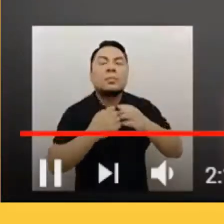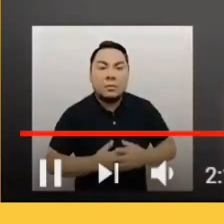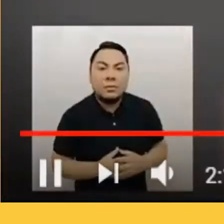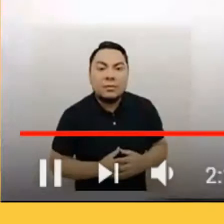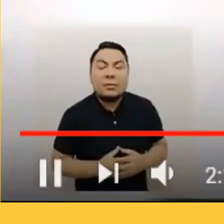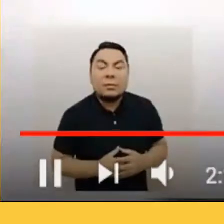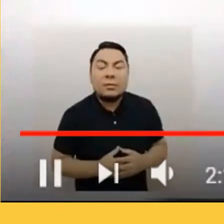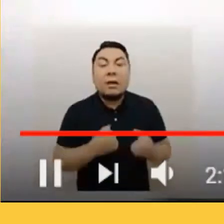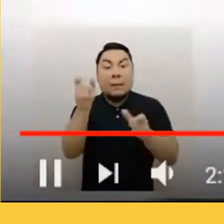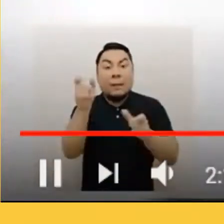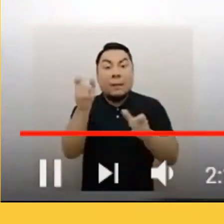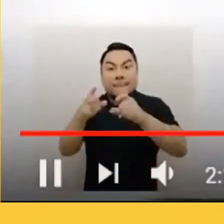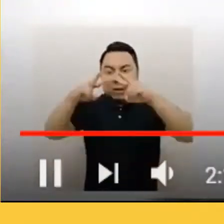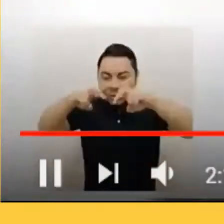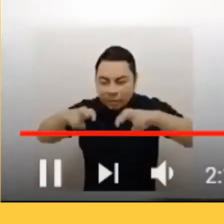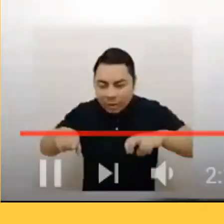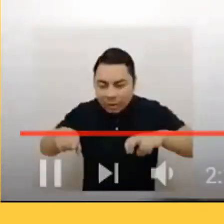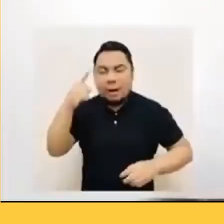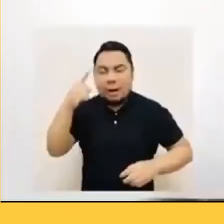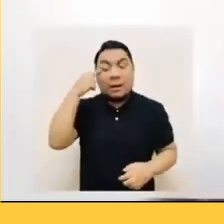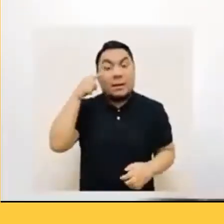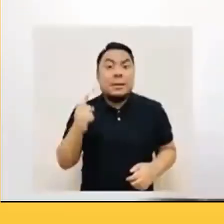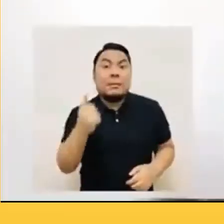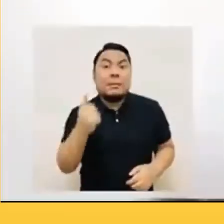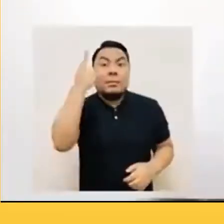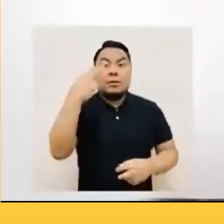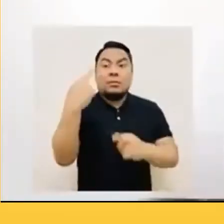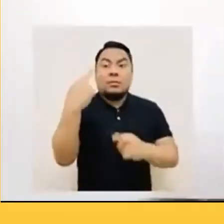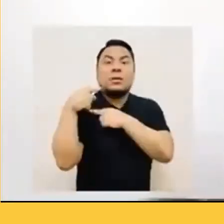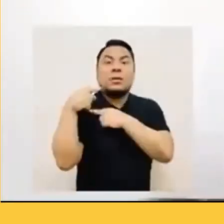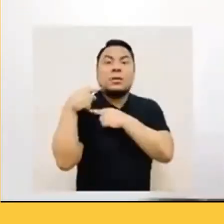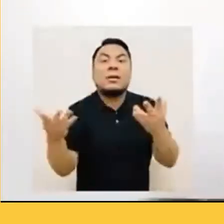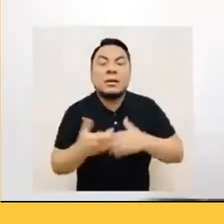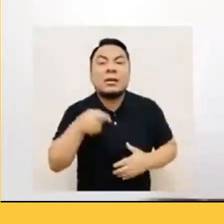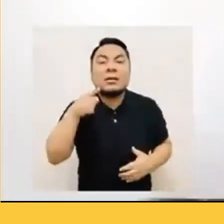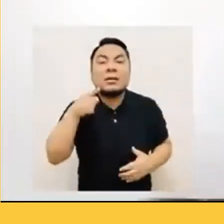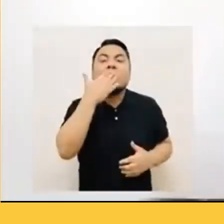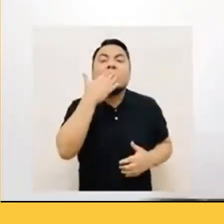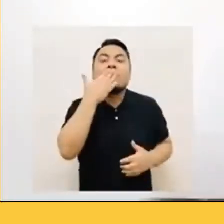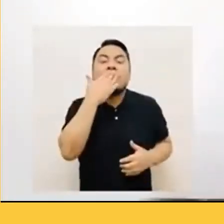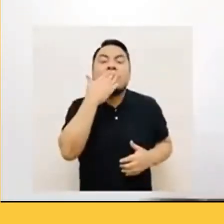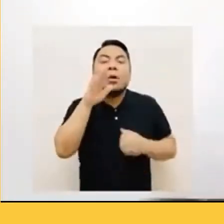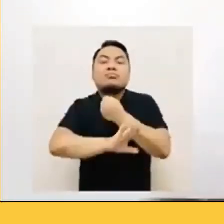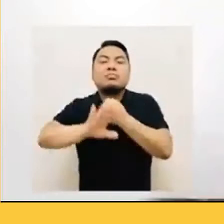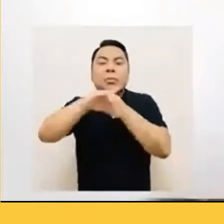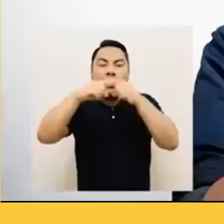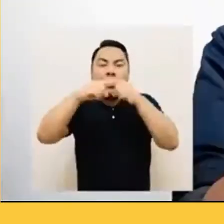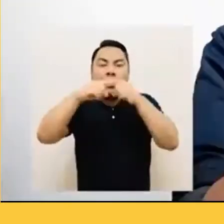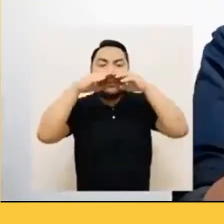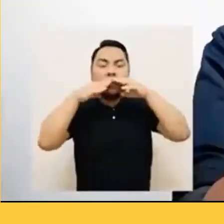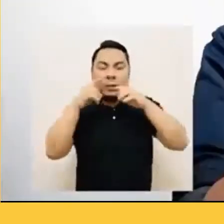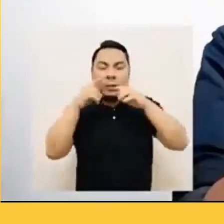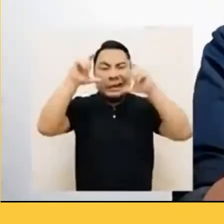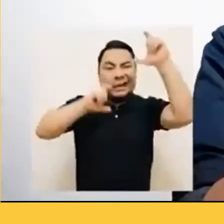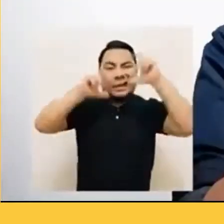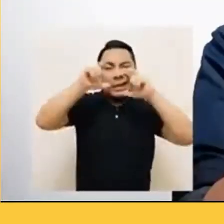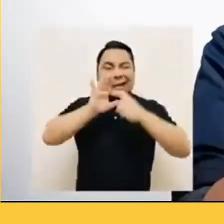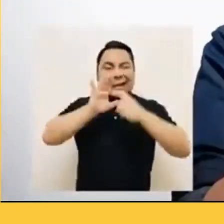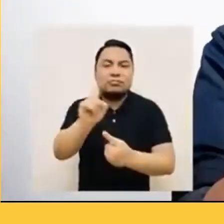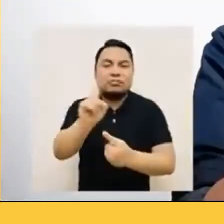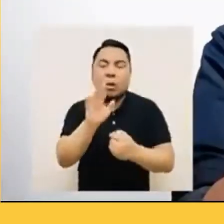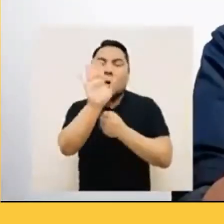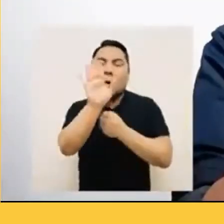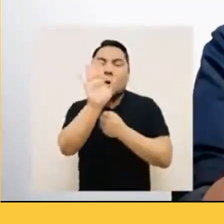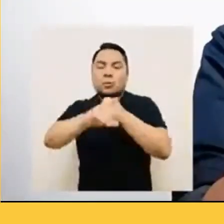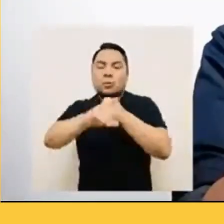narigueras. Algunos investigadores consideran que su principal función era cubrir la boca de los gobernantes para ocultar sus gestos,